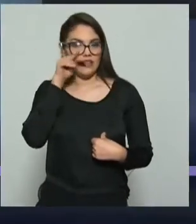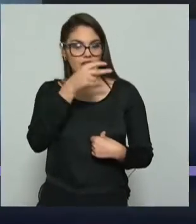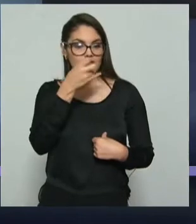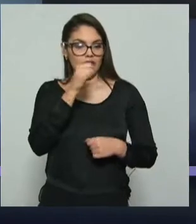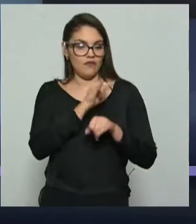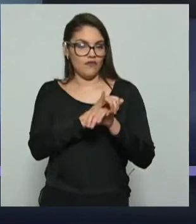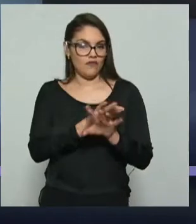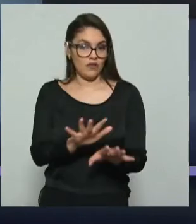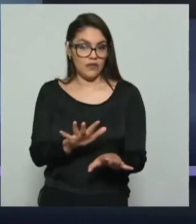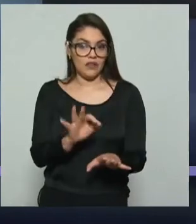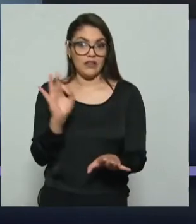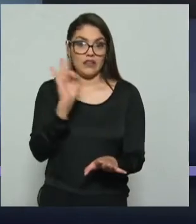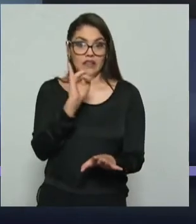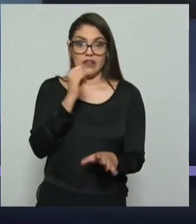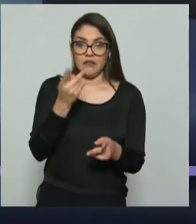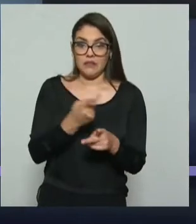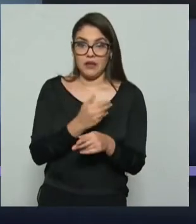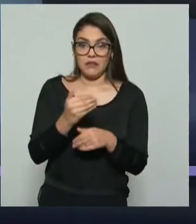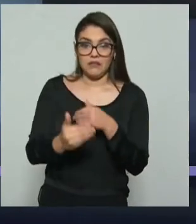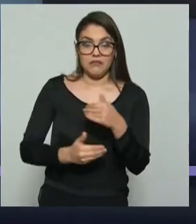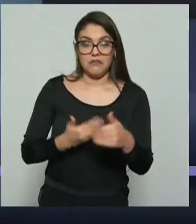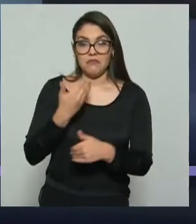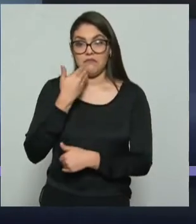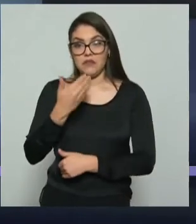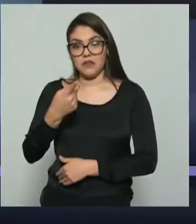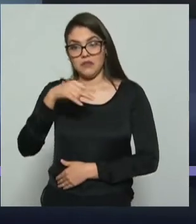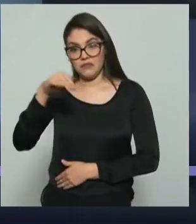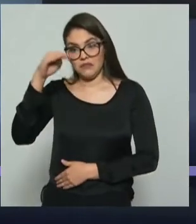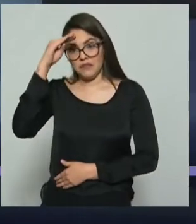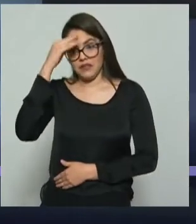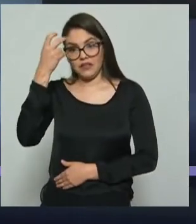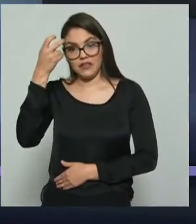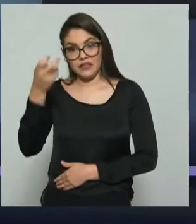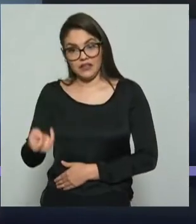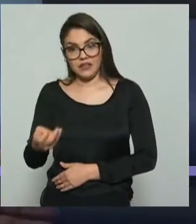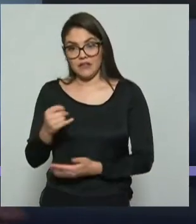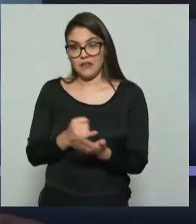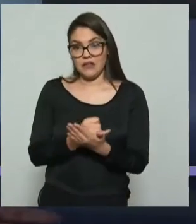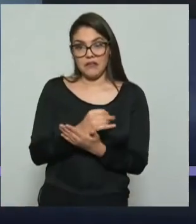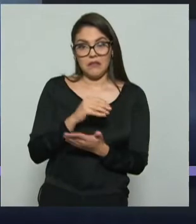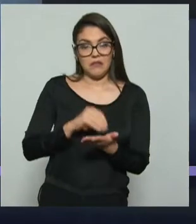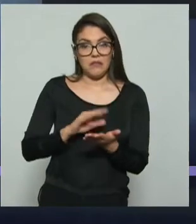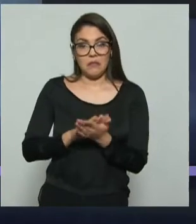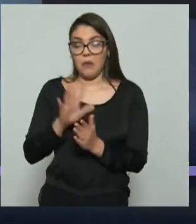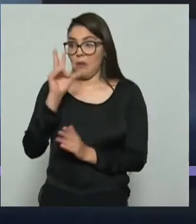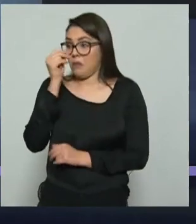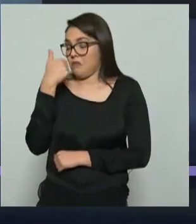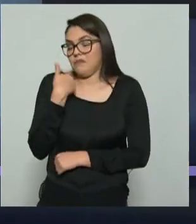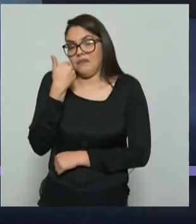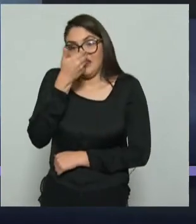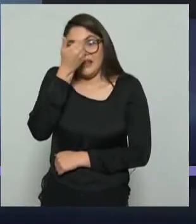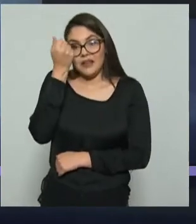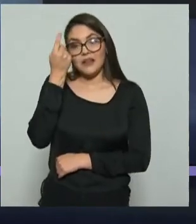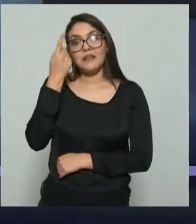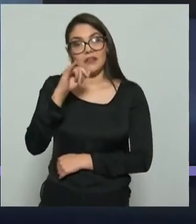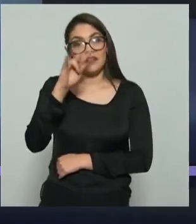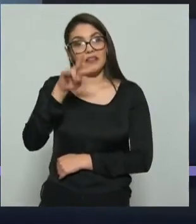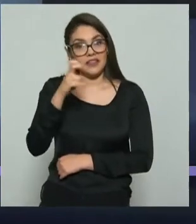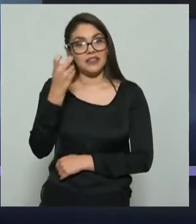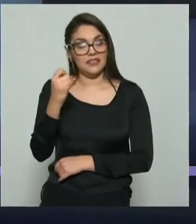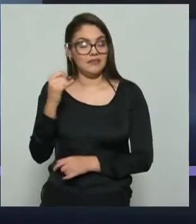que soy el medio para desacreditar a otra persona, ¿no? Donde dicen, esta persona se dedica a hacer esto con ella, cuando ni siquiera